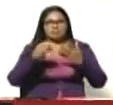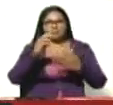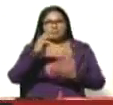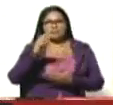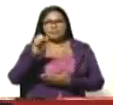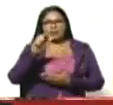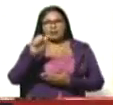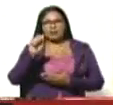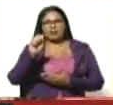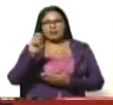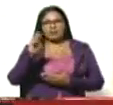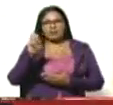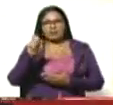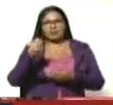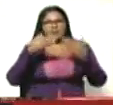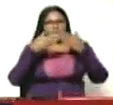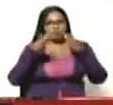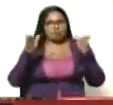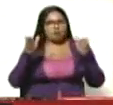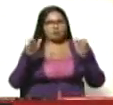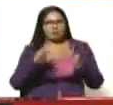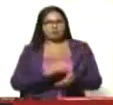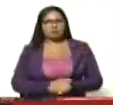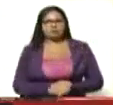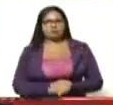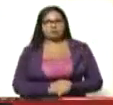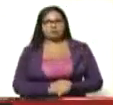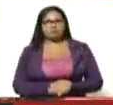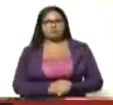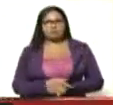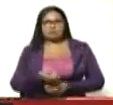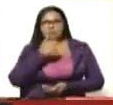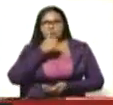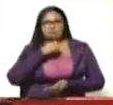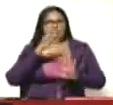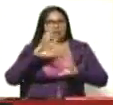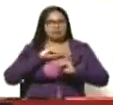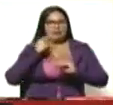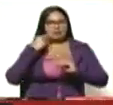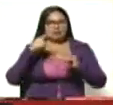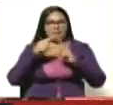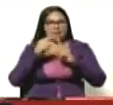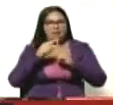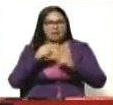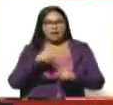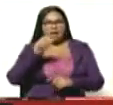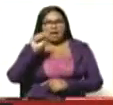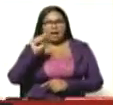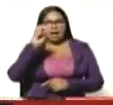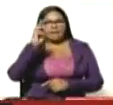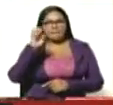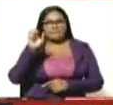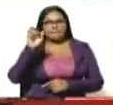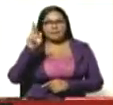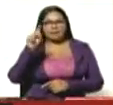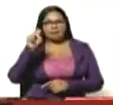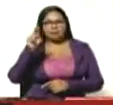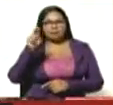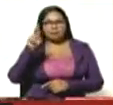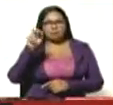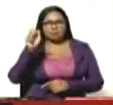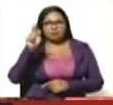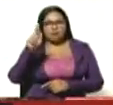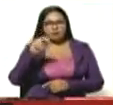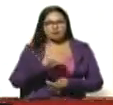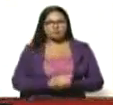llamada aperturar, que yo me resisto a aceptar como parte de nuestro idioma. Pero